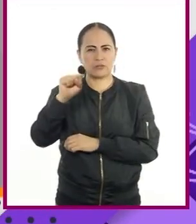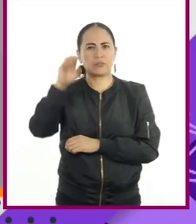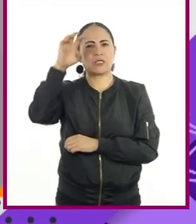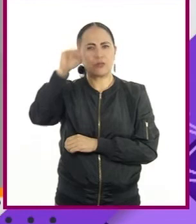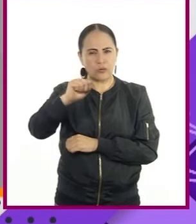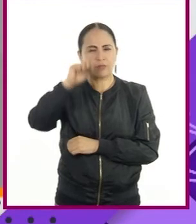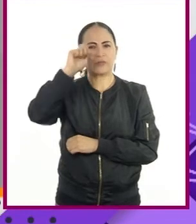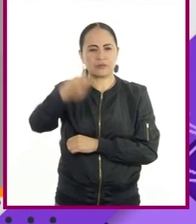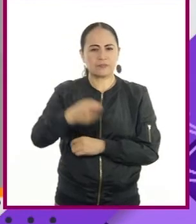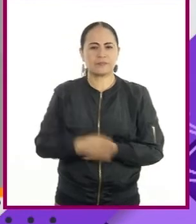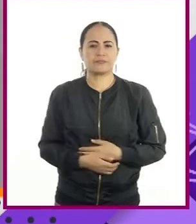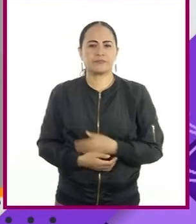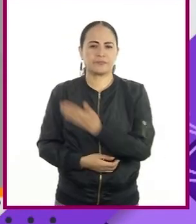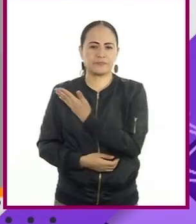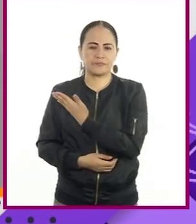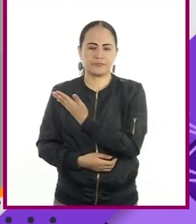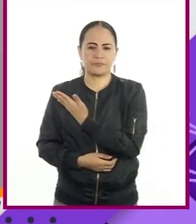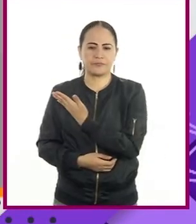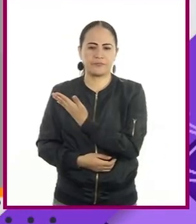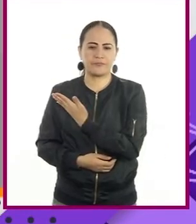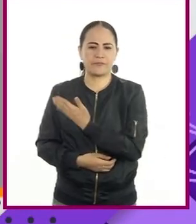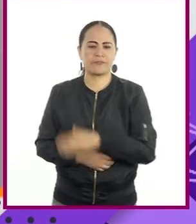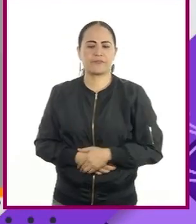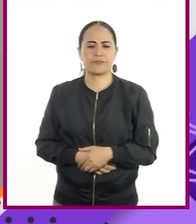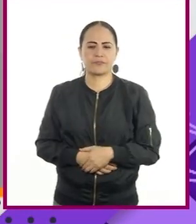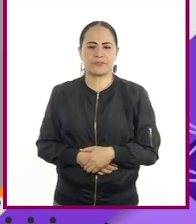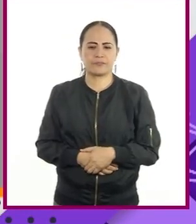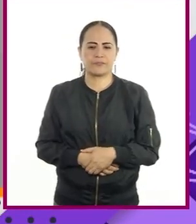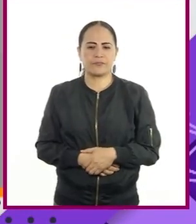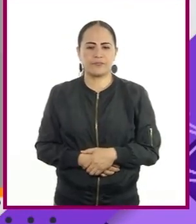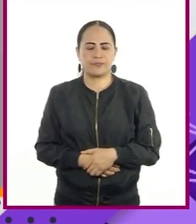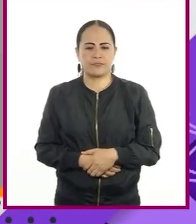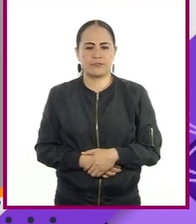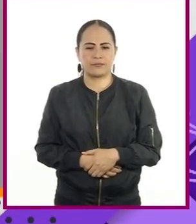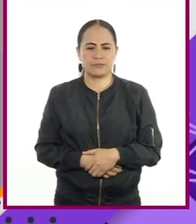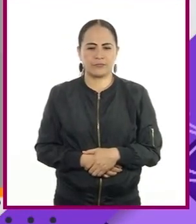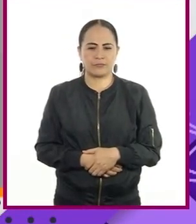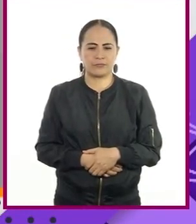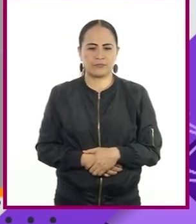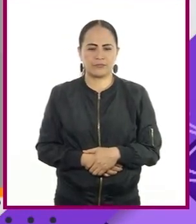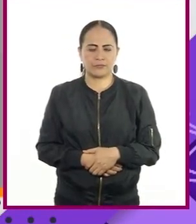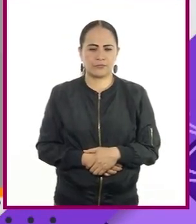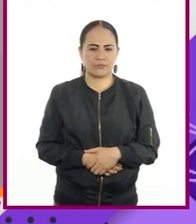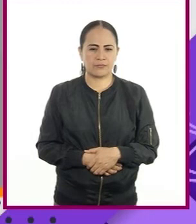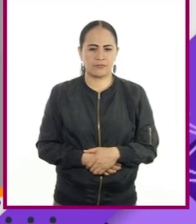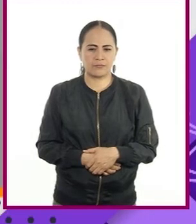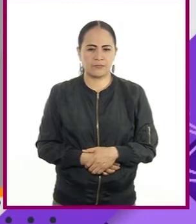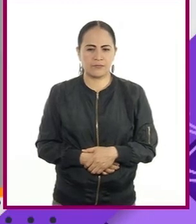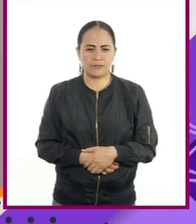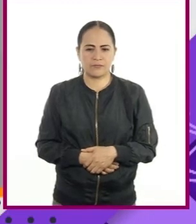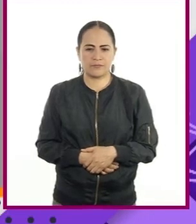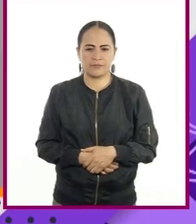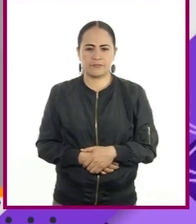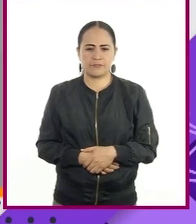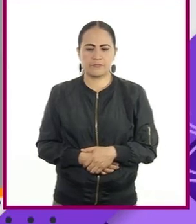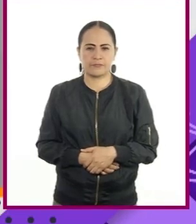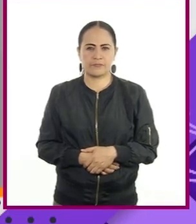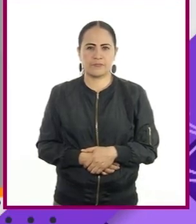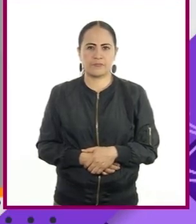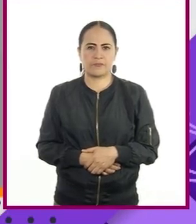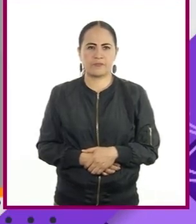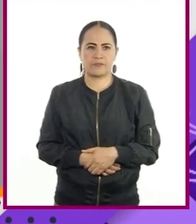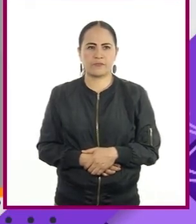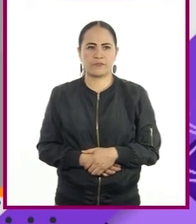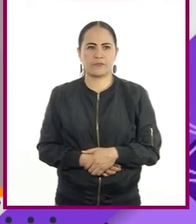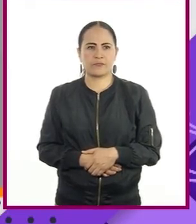que se entiende por tratado un acuerdo internacional celebrado por escrito entre estados y